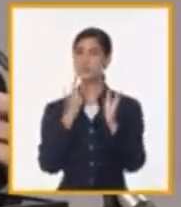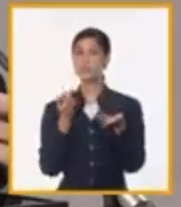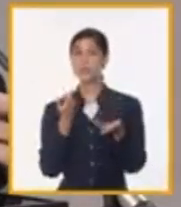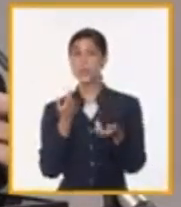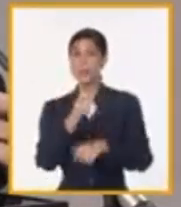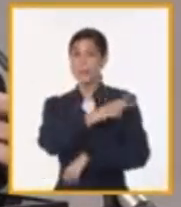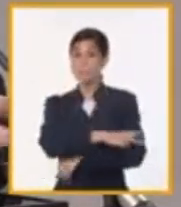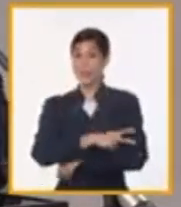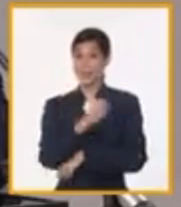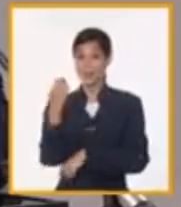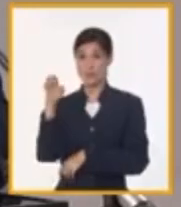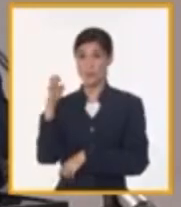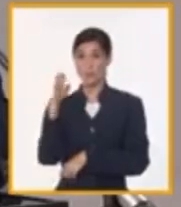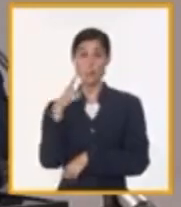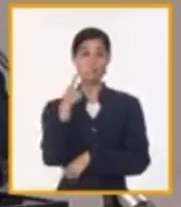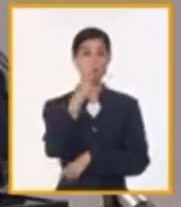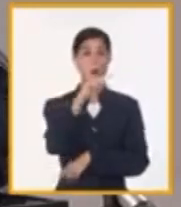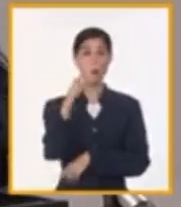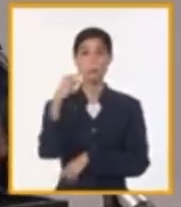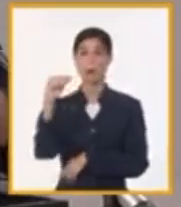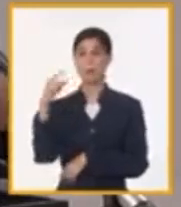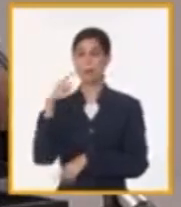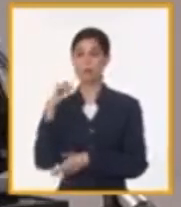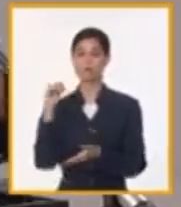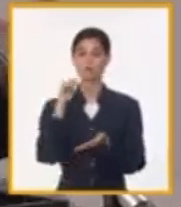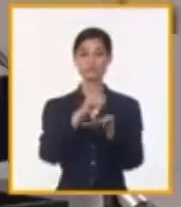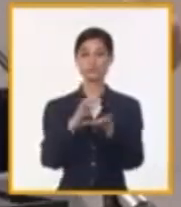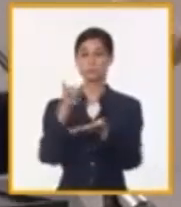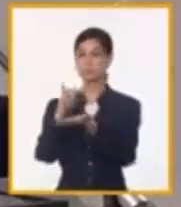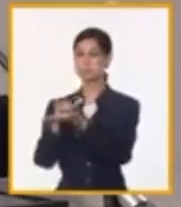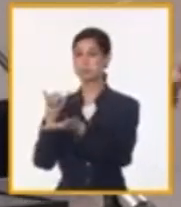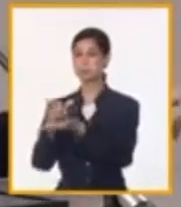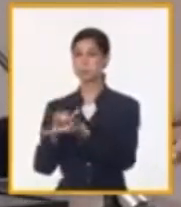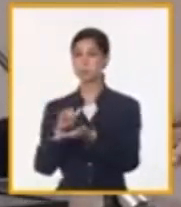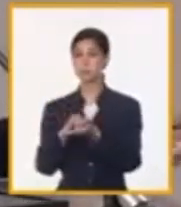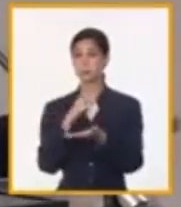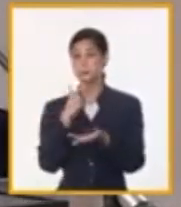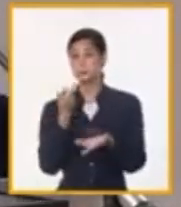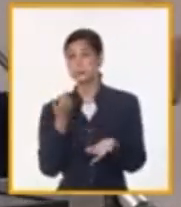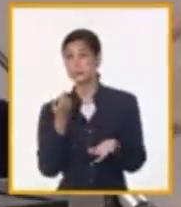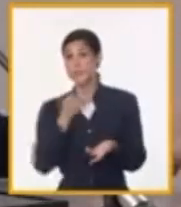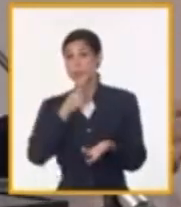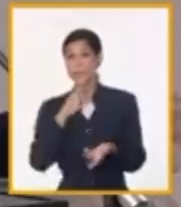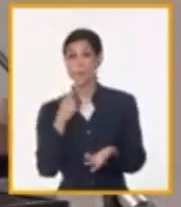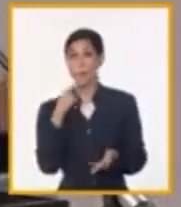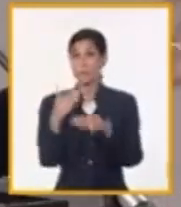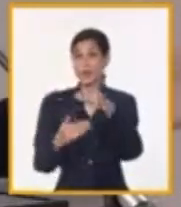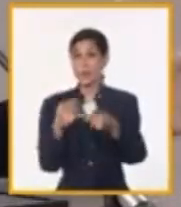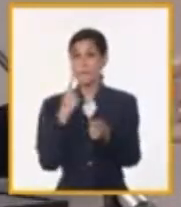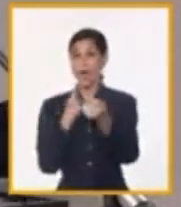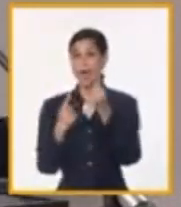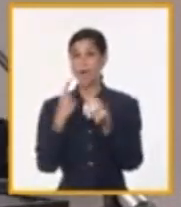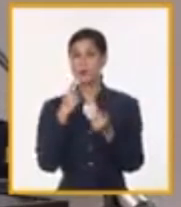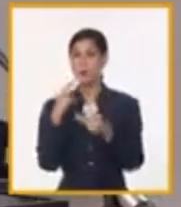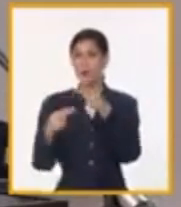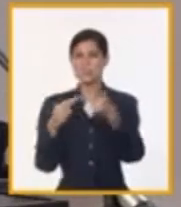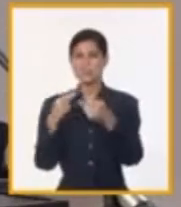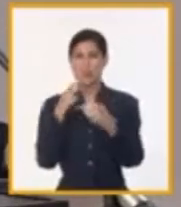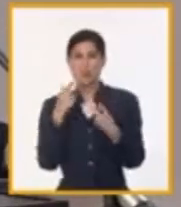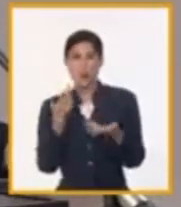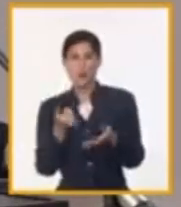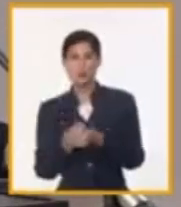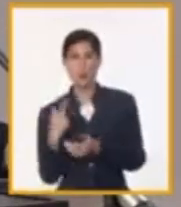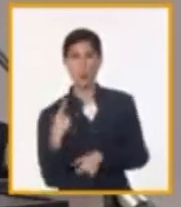de 13 ocasiones eh Hay muchos que dicen que el presidente Sabes que hay una una crisis interna se va de viaje para no tener que dar la